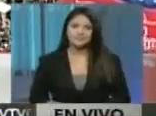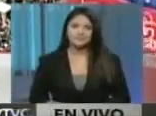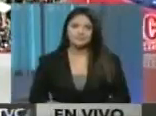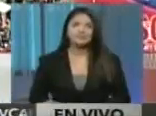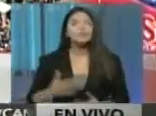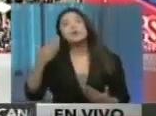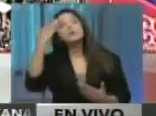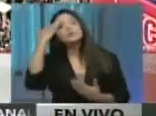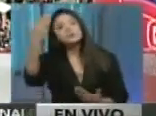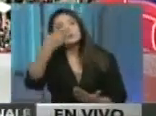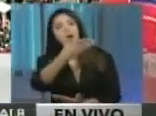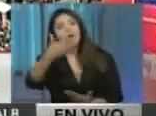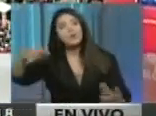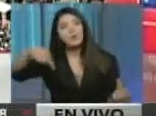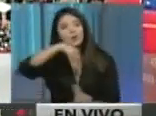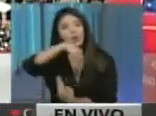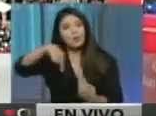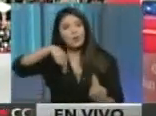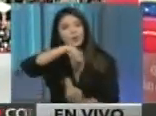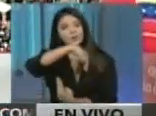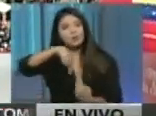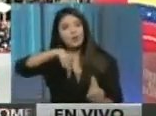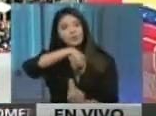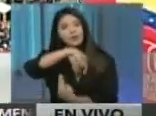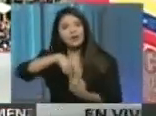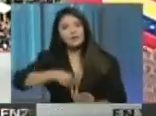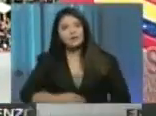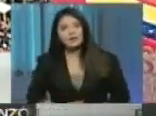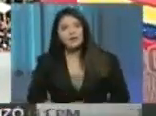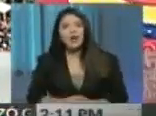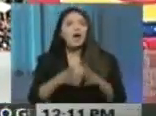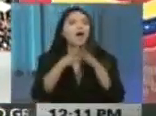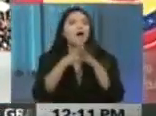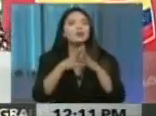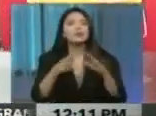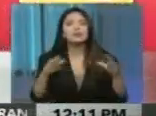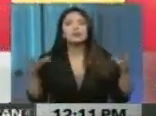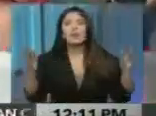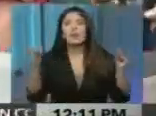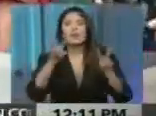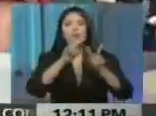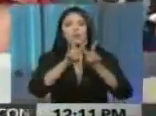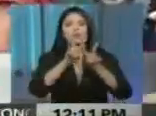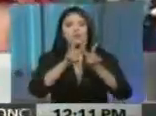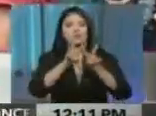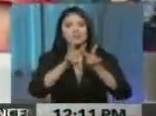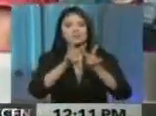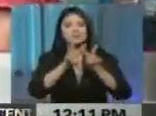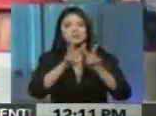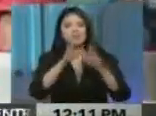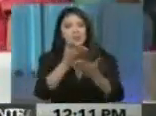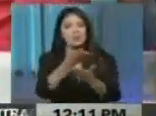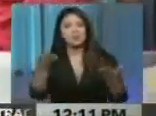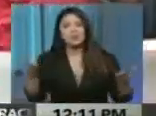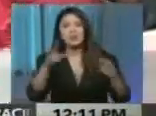Un saludo revolucionario a todos los viviendo venezolanos y viviendo venezolanas.